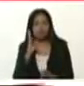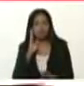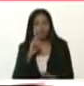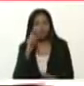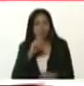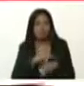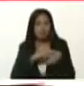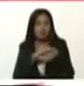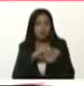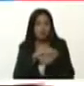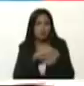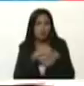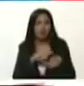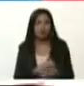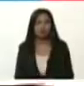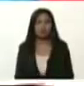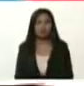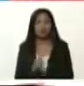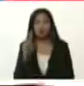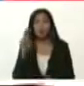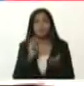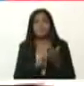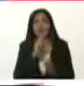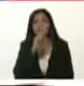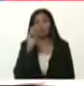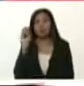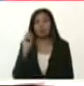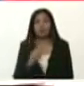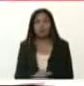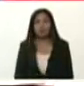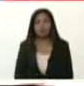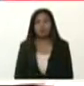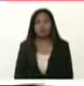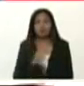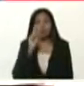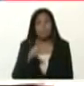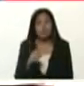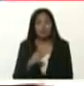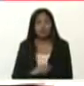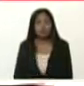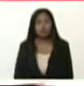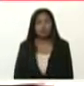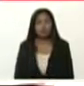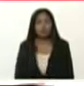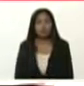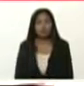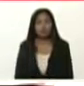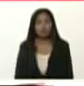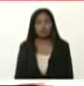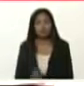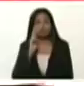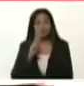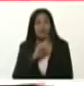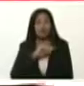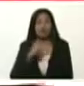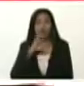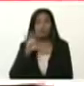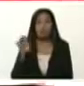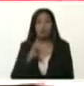me chispoteó. 2020, también ver a nuestro país con